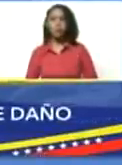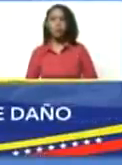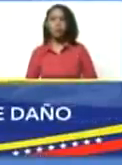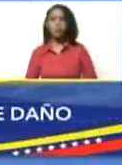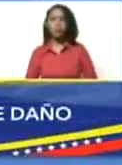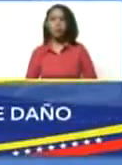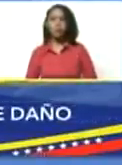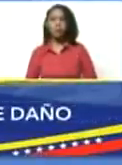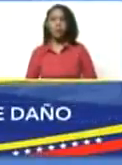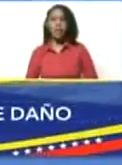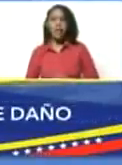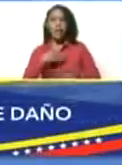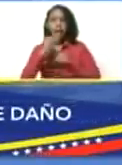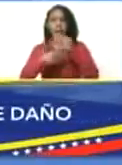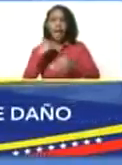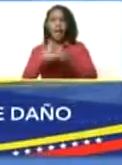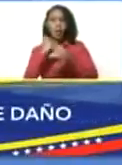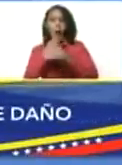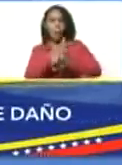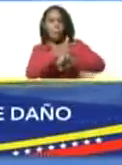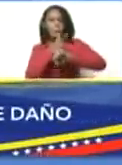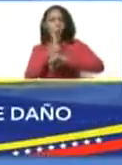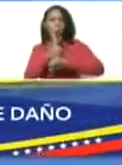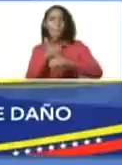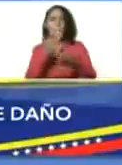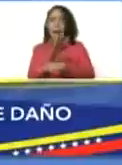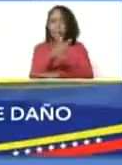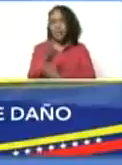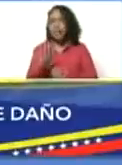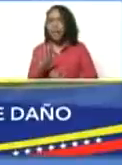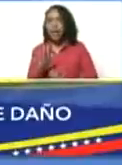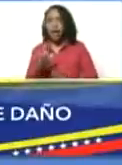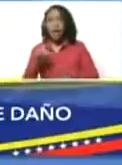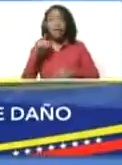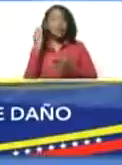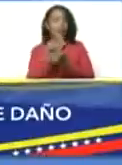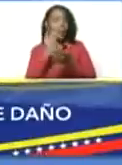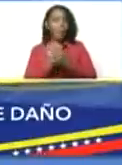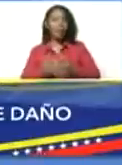que disparaba donde había que disparar, siempre con humor,